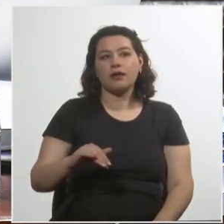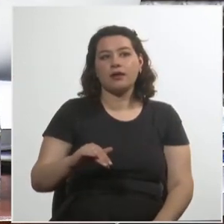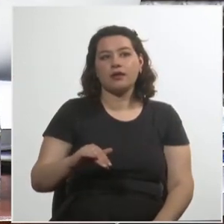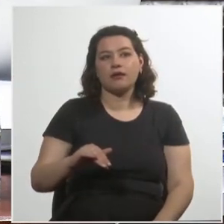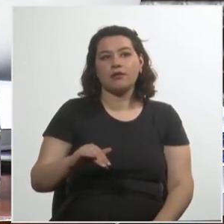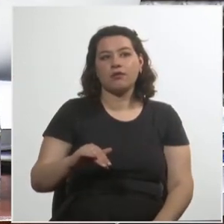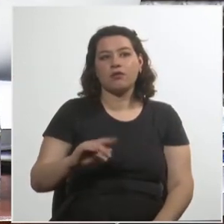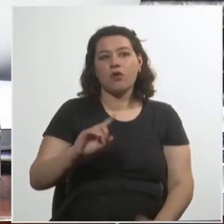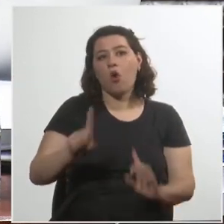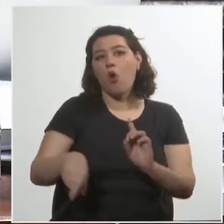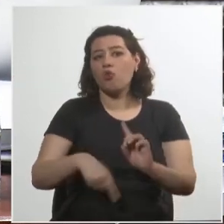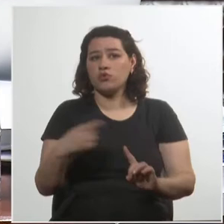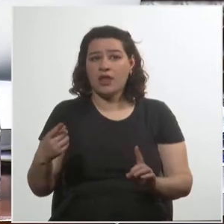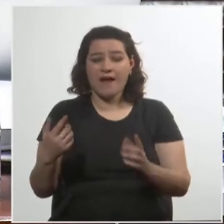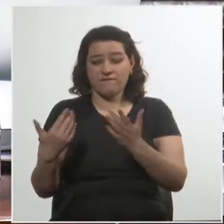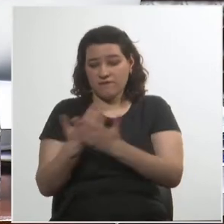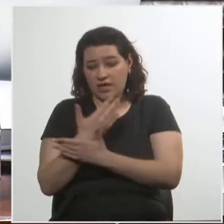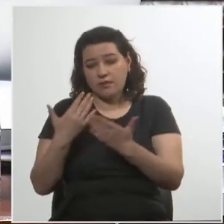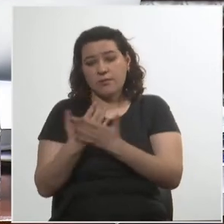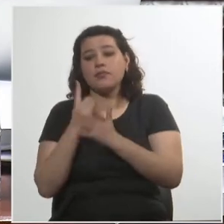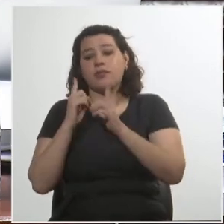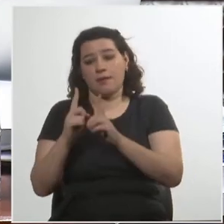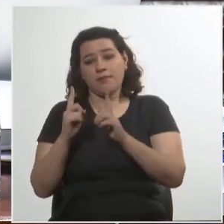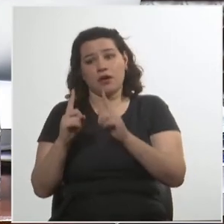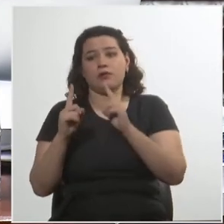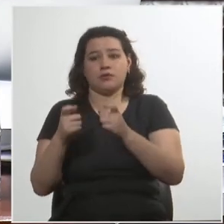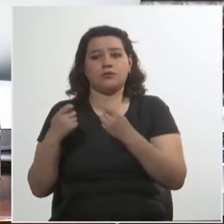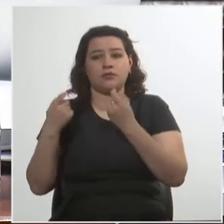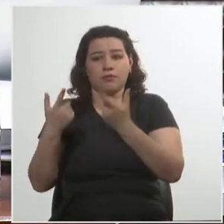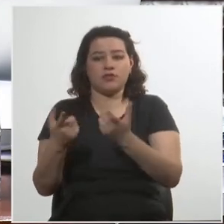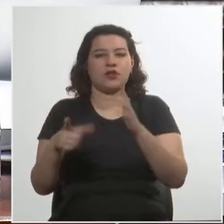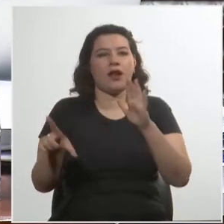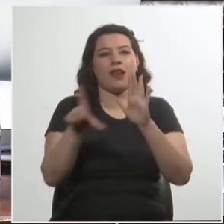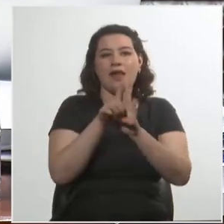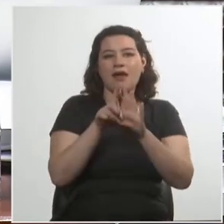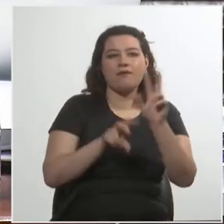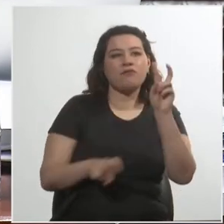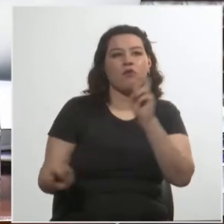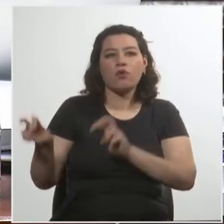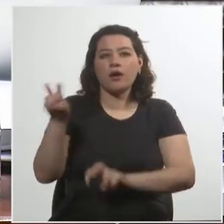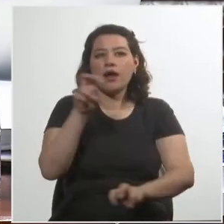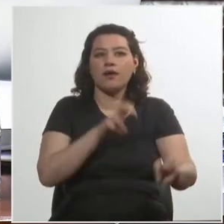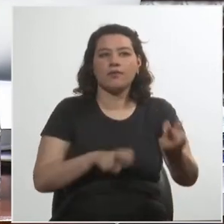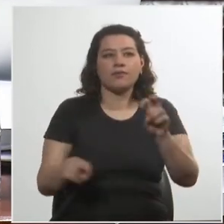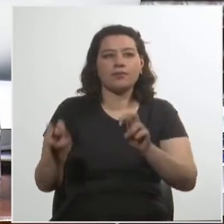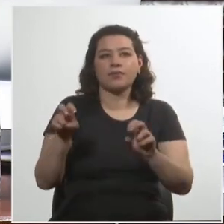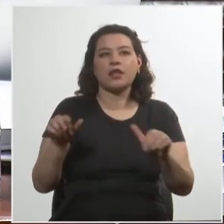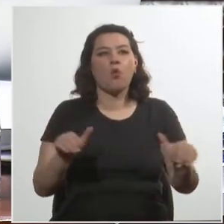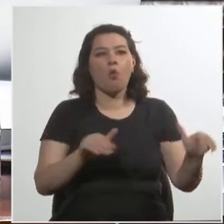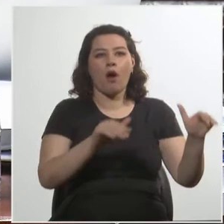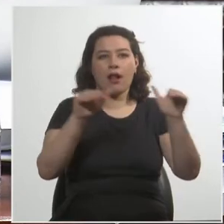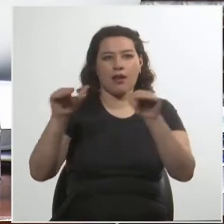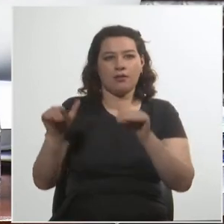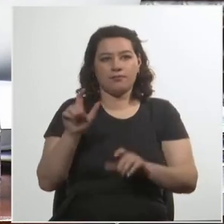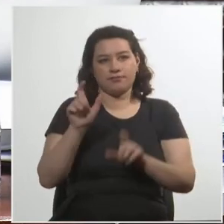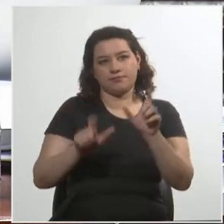que haya otras víctimas que también merezcan por eso esta ley lo que pretende es un tratamiento equitativo